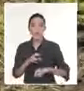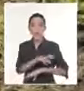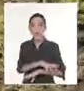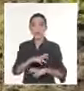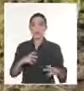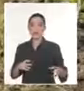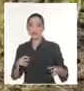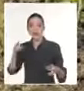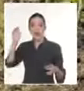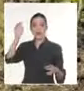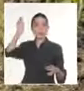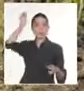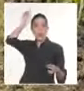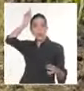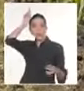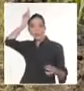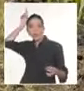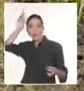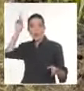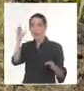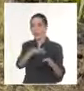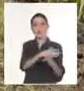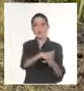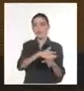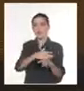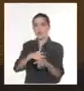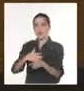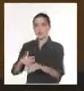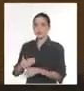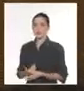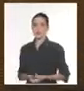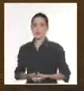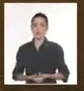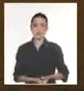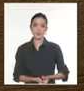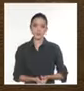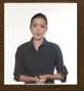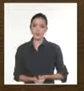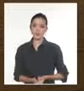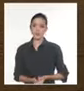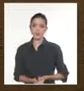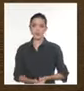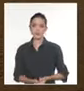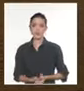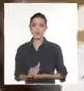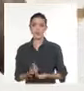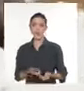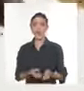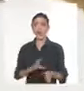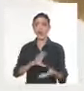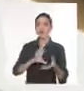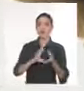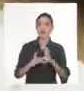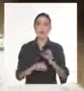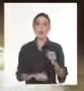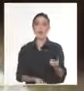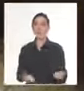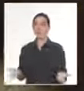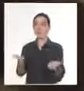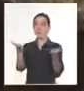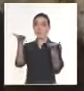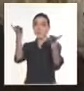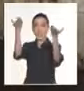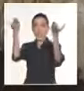Luis, rostros jóvenes labran la tierra de sol a sol y con alternativas buscan potenciar la producción de leche